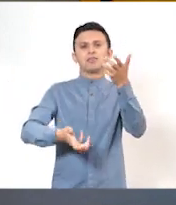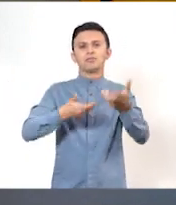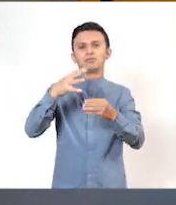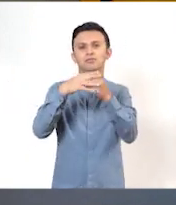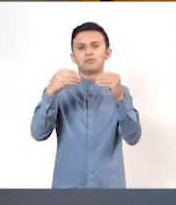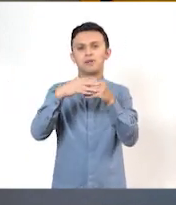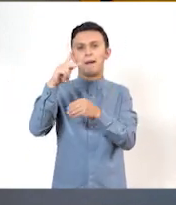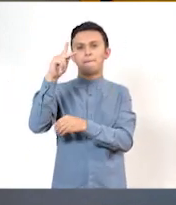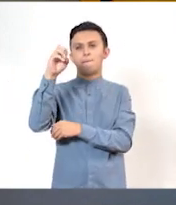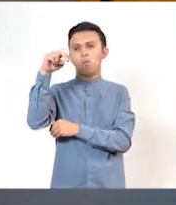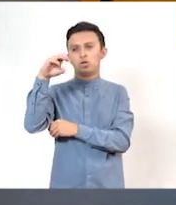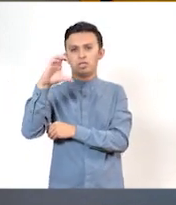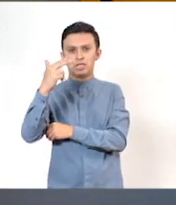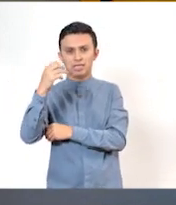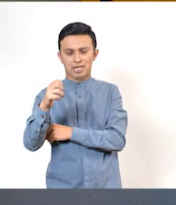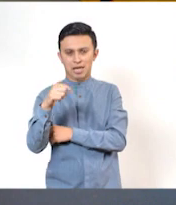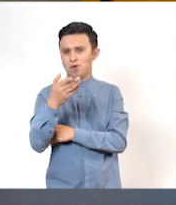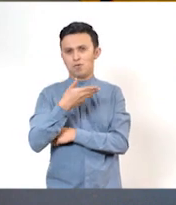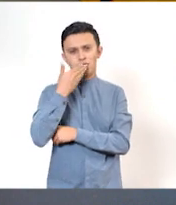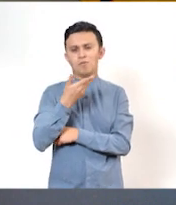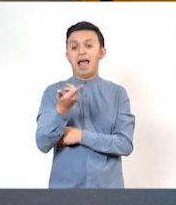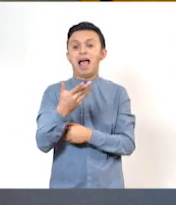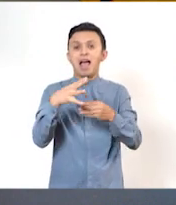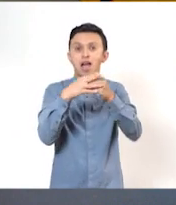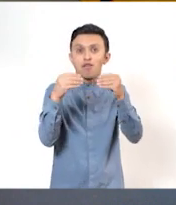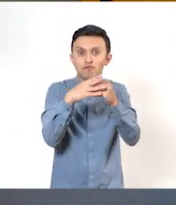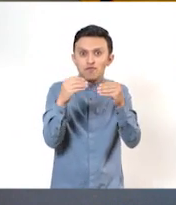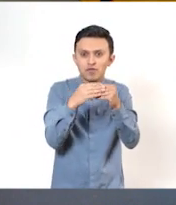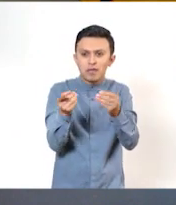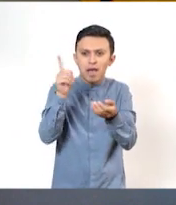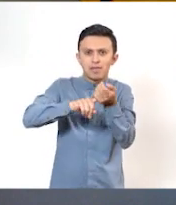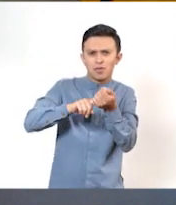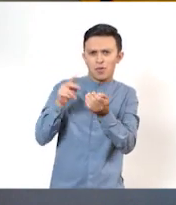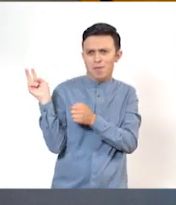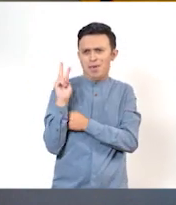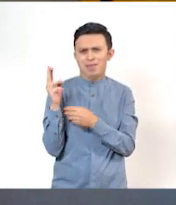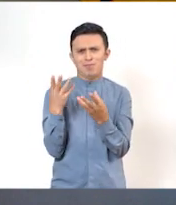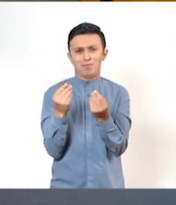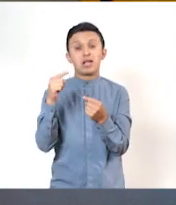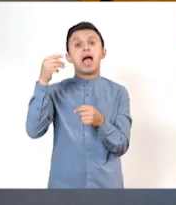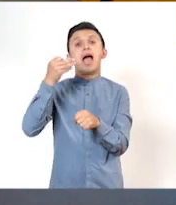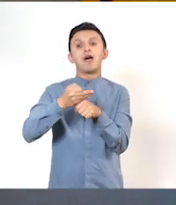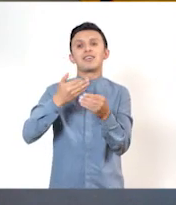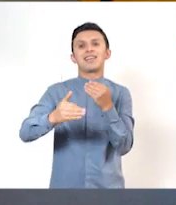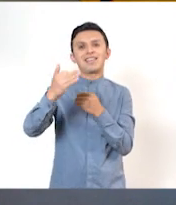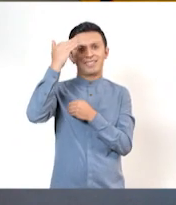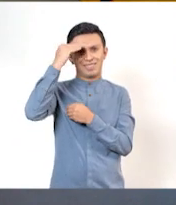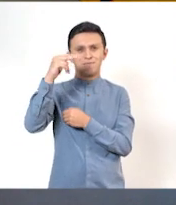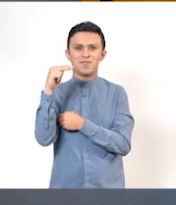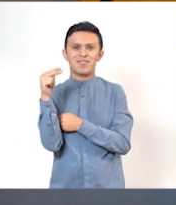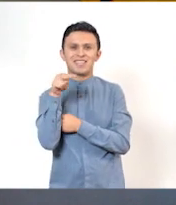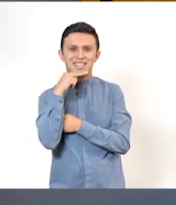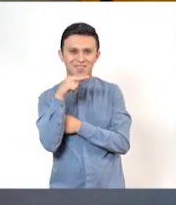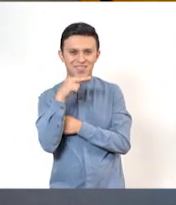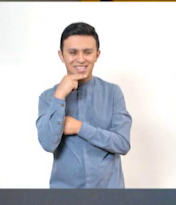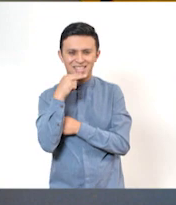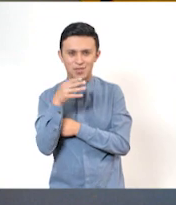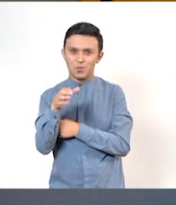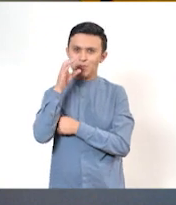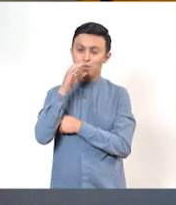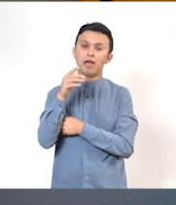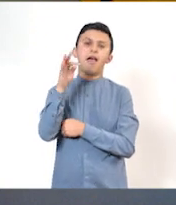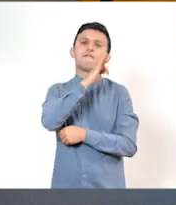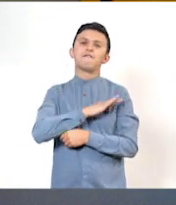ponche. Una bebida tradicional hecha de frutas y llena de vitaminas que se toma en estas fechas navideñas. Y